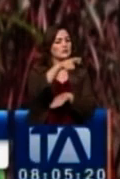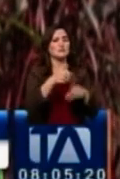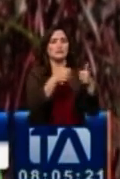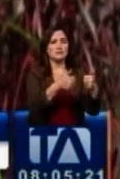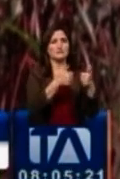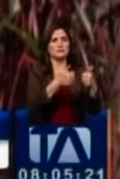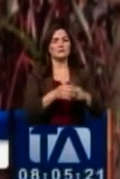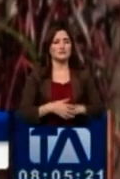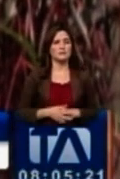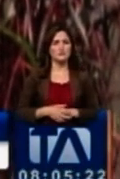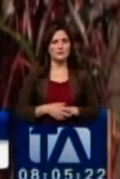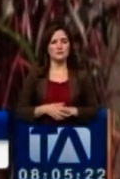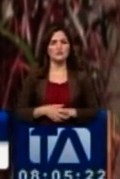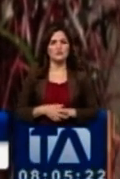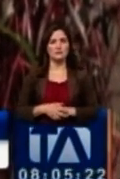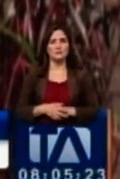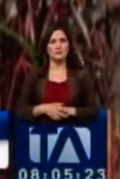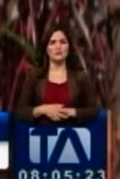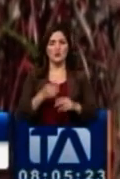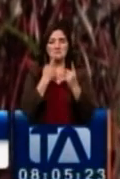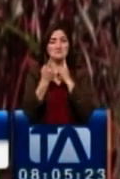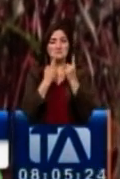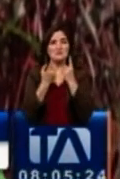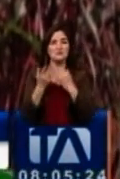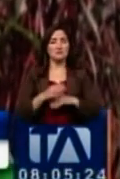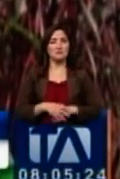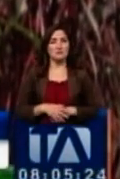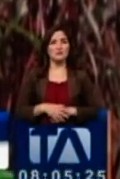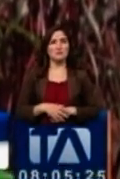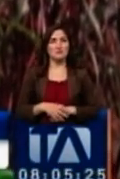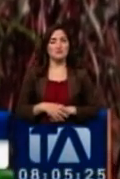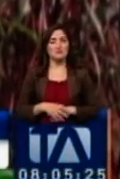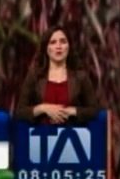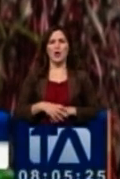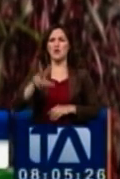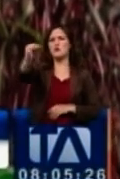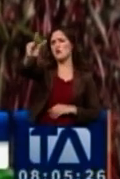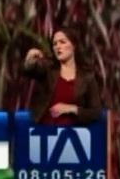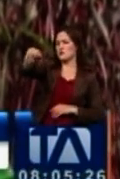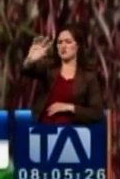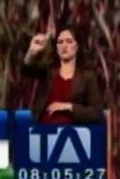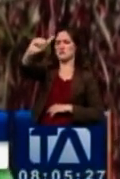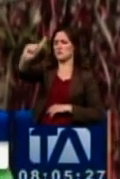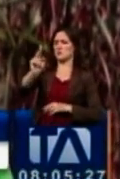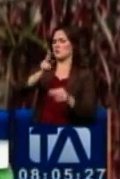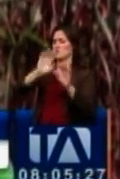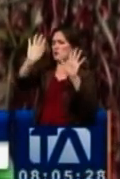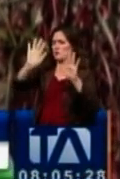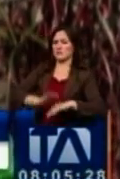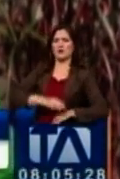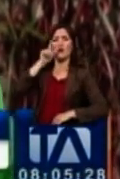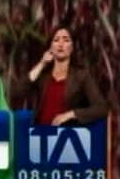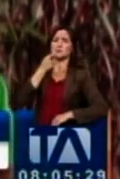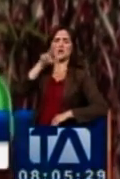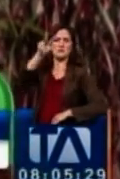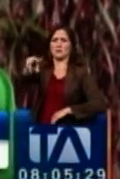Lasso a un diálogo, inmediatamente empieza a poner objeciones. Puede escucharme, que